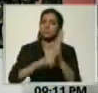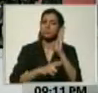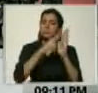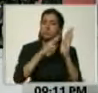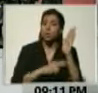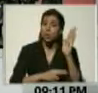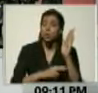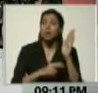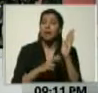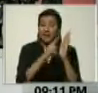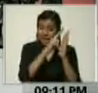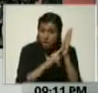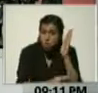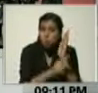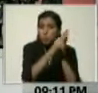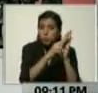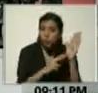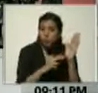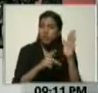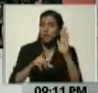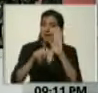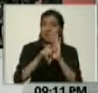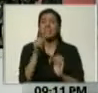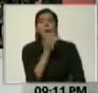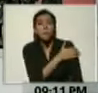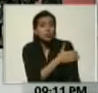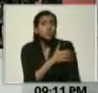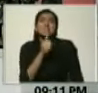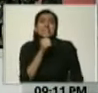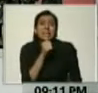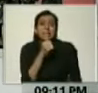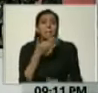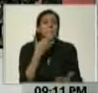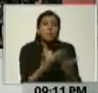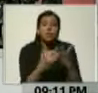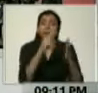leyes del poder popular. La derecha fue.